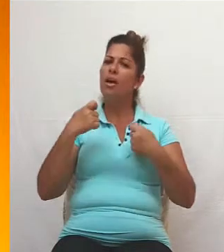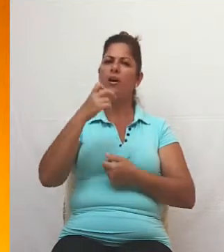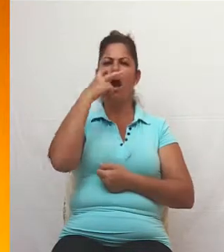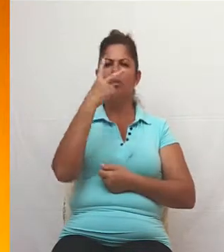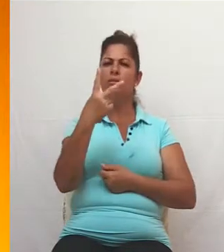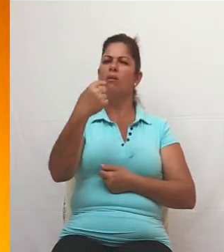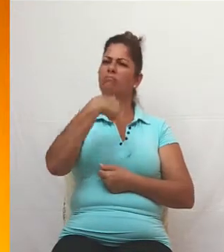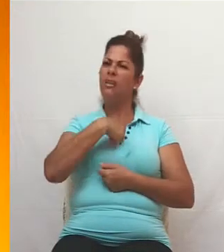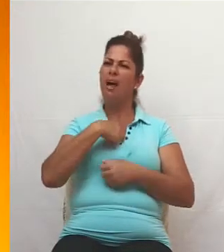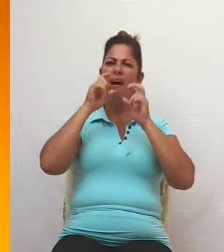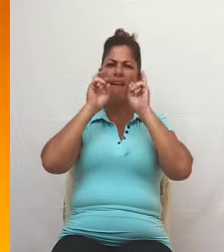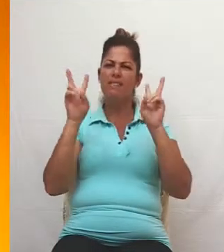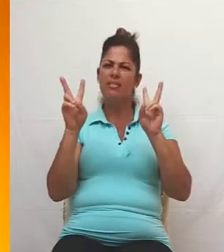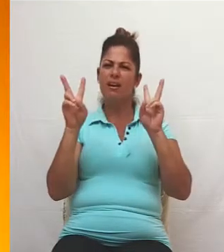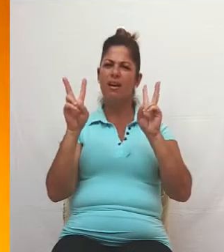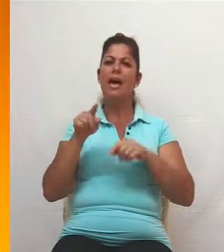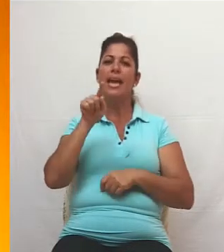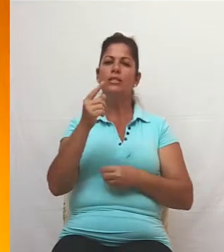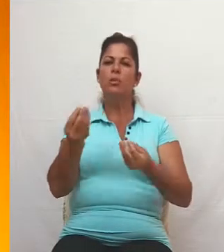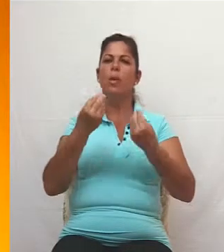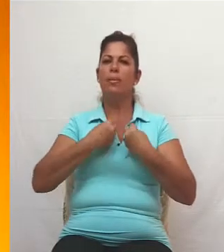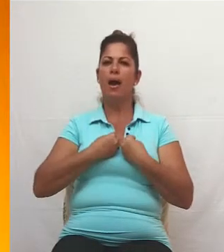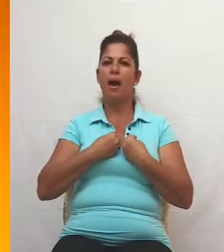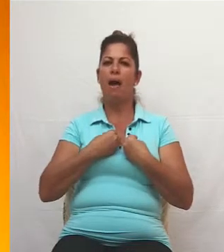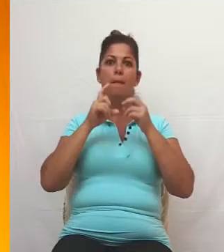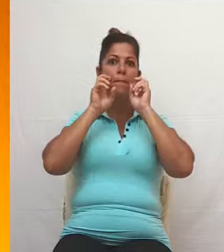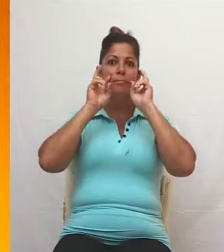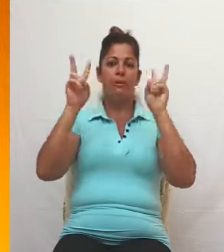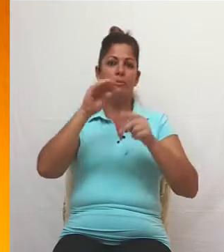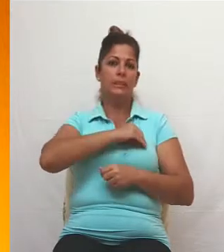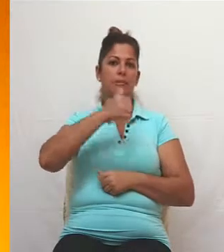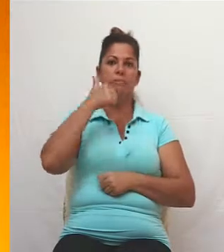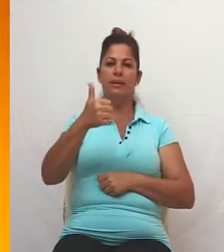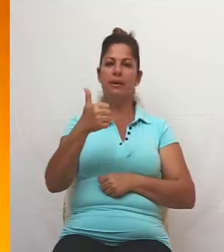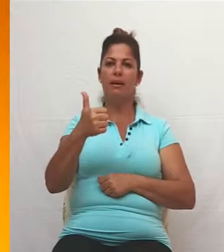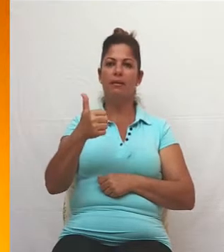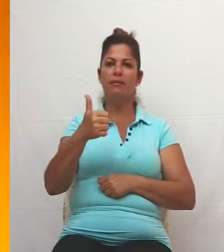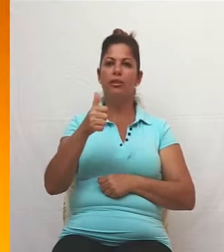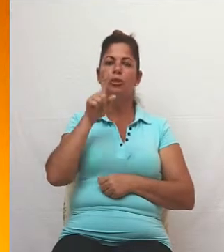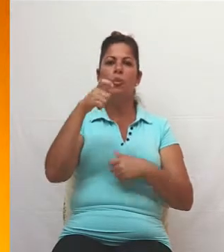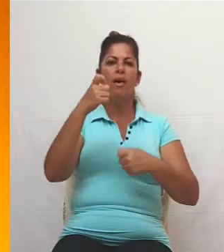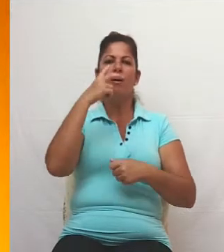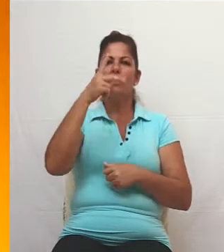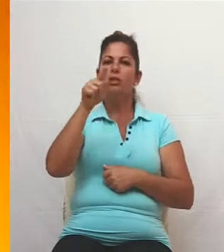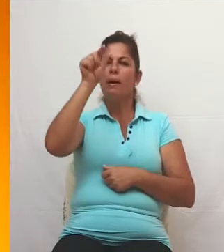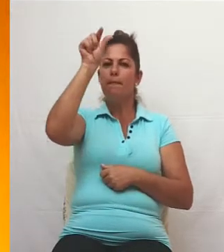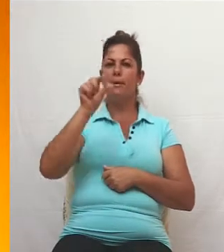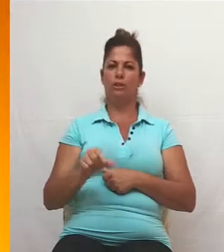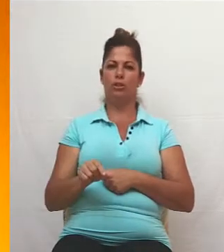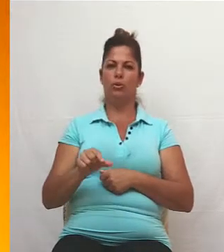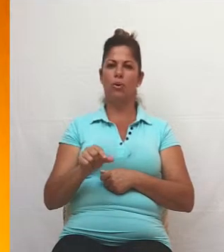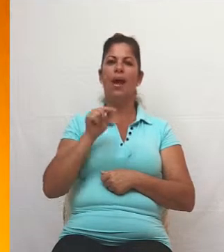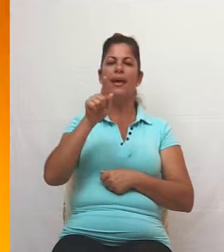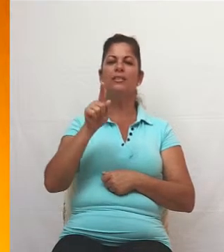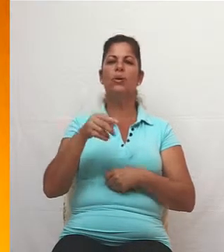prestarnos atención nos hace sentirnos vivos prestarnos atención nos